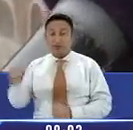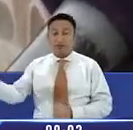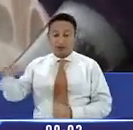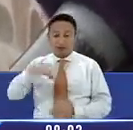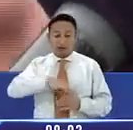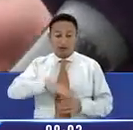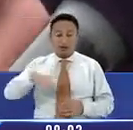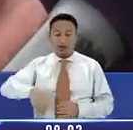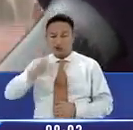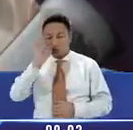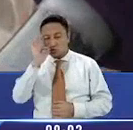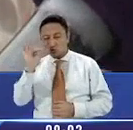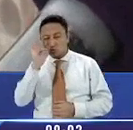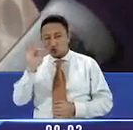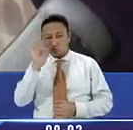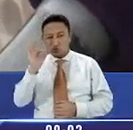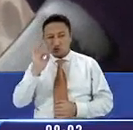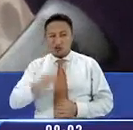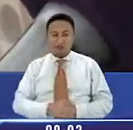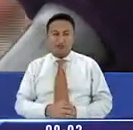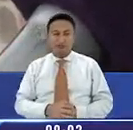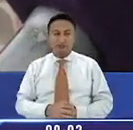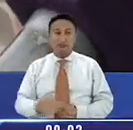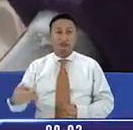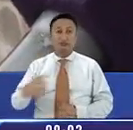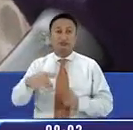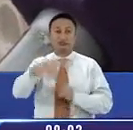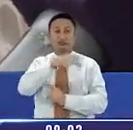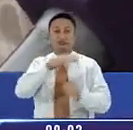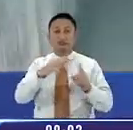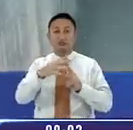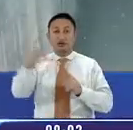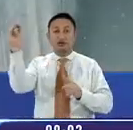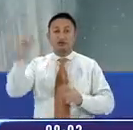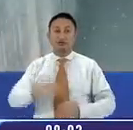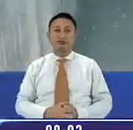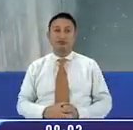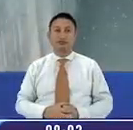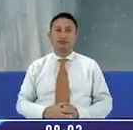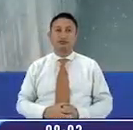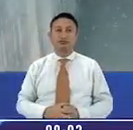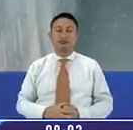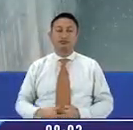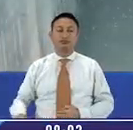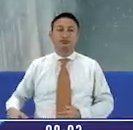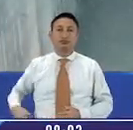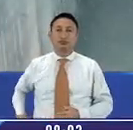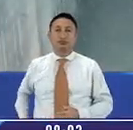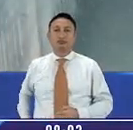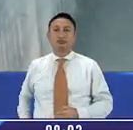droga, consumen ahí mismo en el parque, se meten al bosque y después se van.